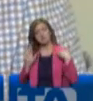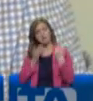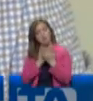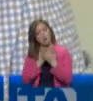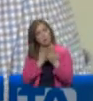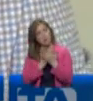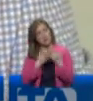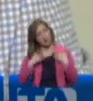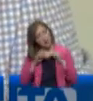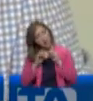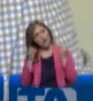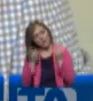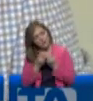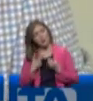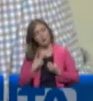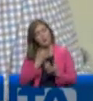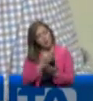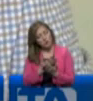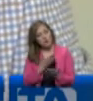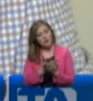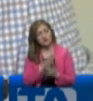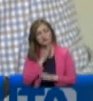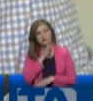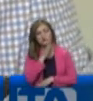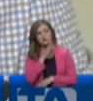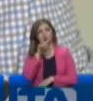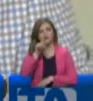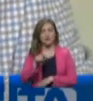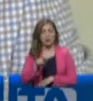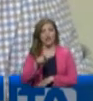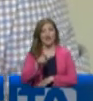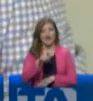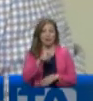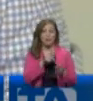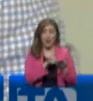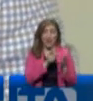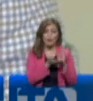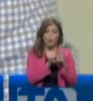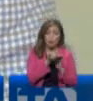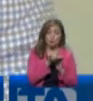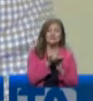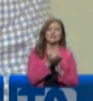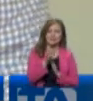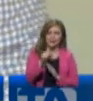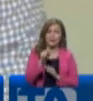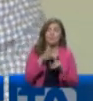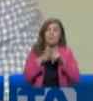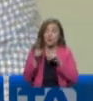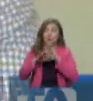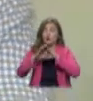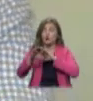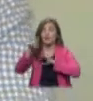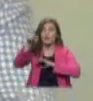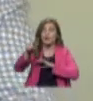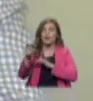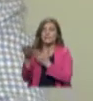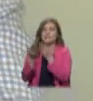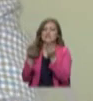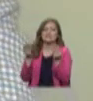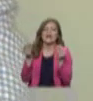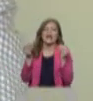como organización ciudadana a la cual me pertenezco, que se debe incrementar la tarifa en tanto y en cuanto esta